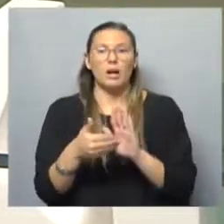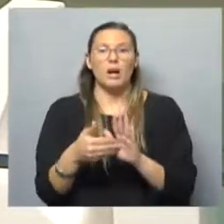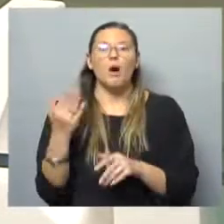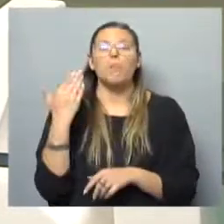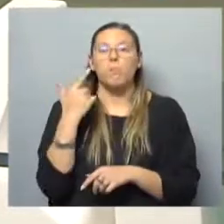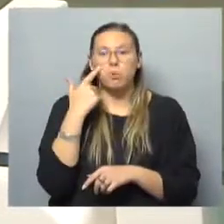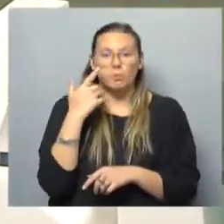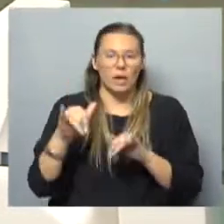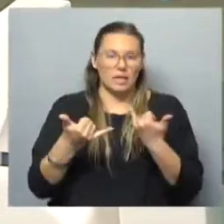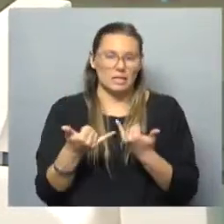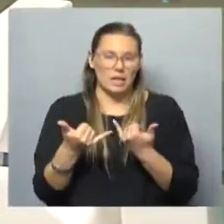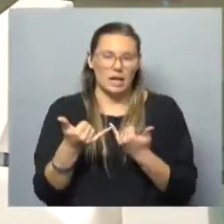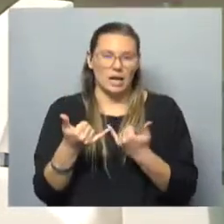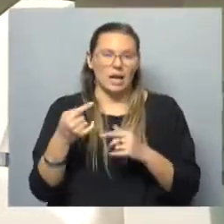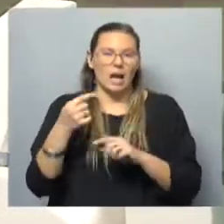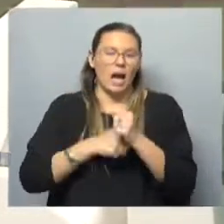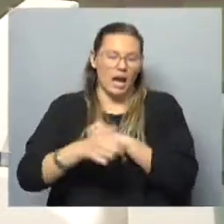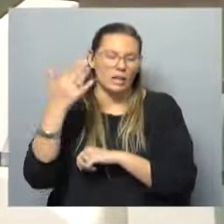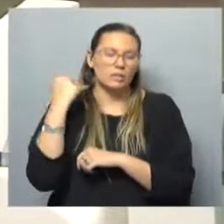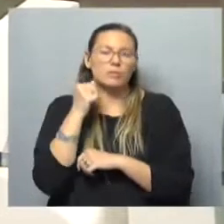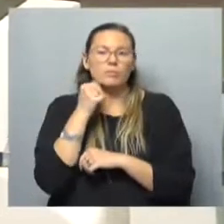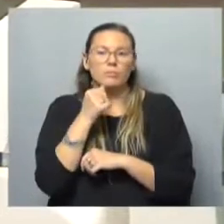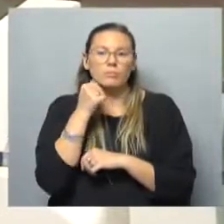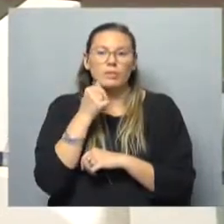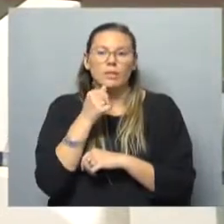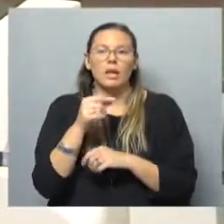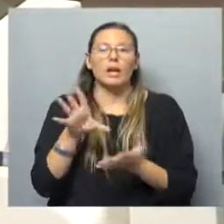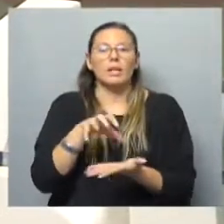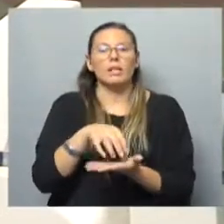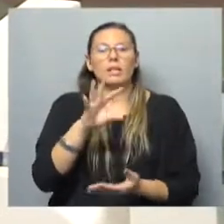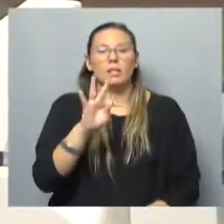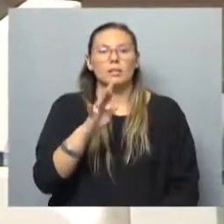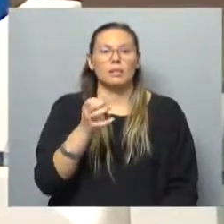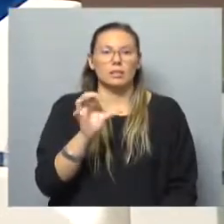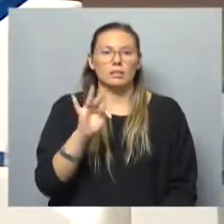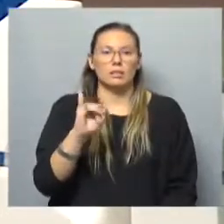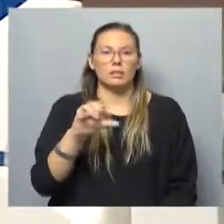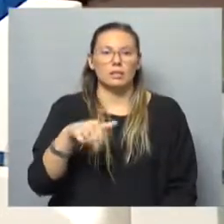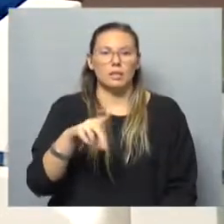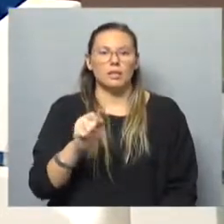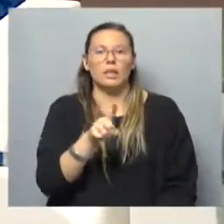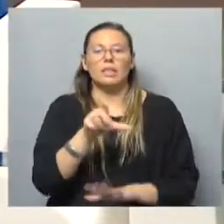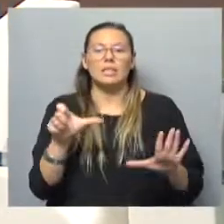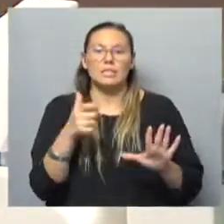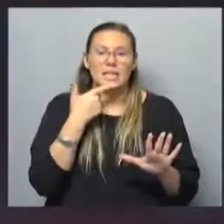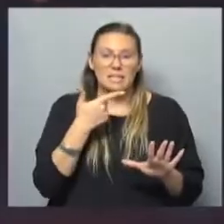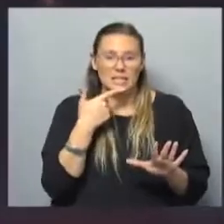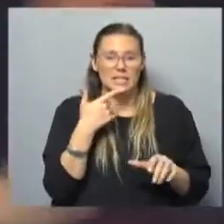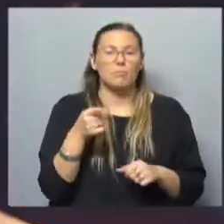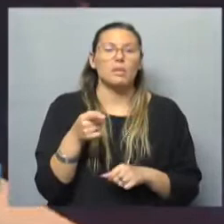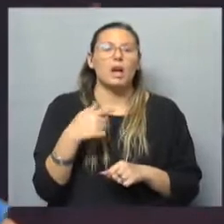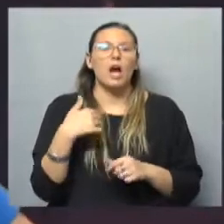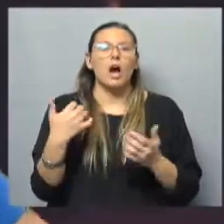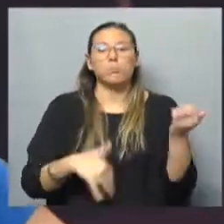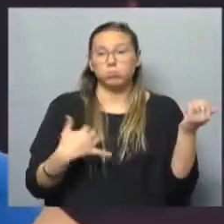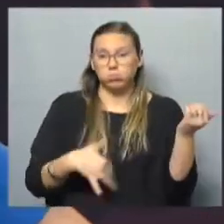que ya lo vienen haciendo hace un par de añitos. Claro que van sí. a estar en la Trastienda el 16 de septiembre. Claro. Así que van a estar tocando